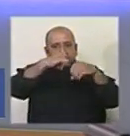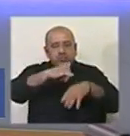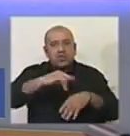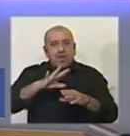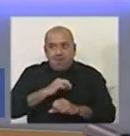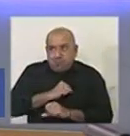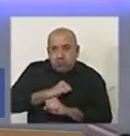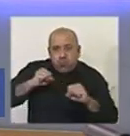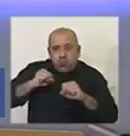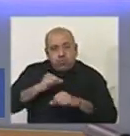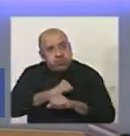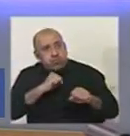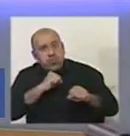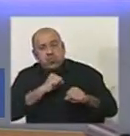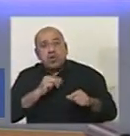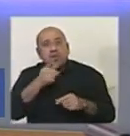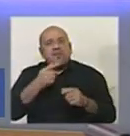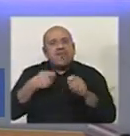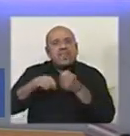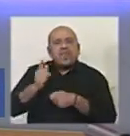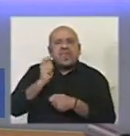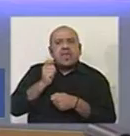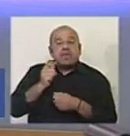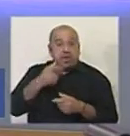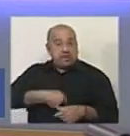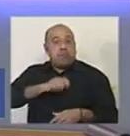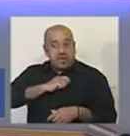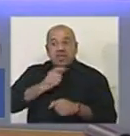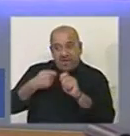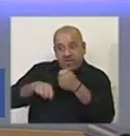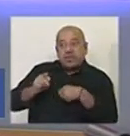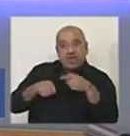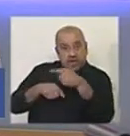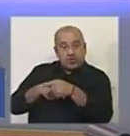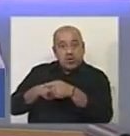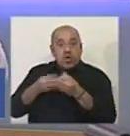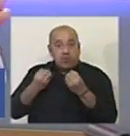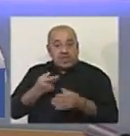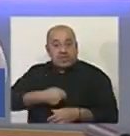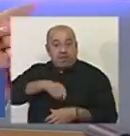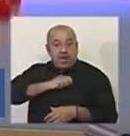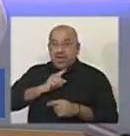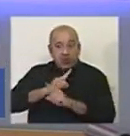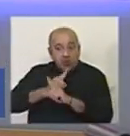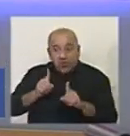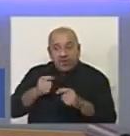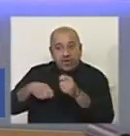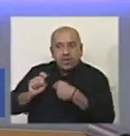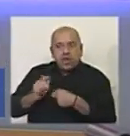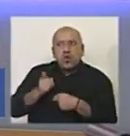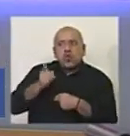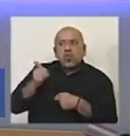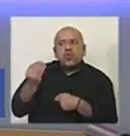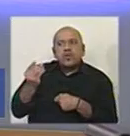que le venden países desarrollados, como digo, entre ellos la propia España, porque si España deja de vender esas armas, entonces ellos dejan de